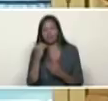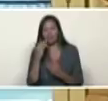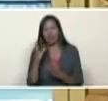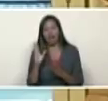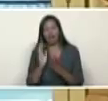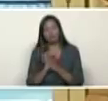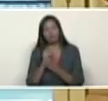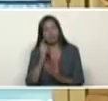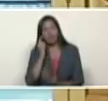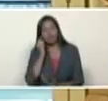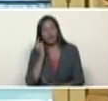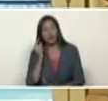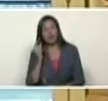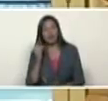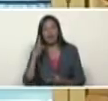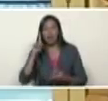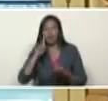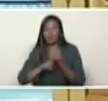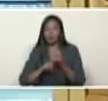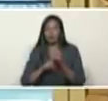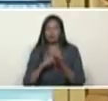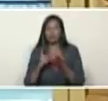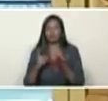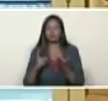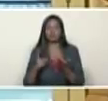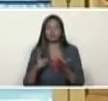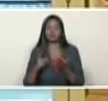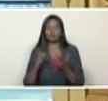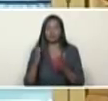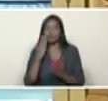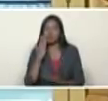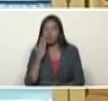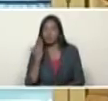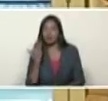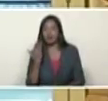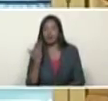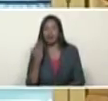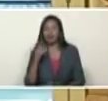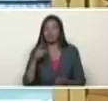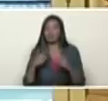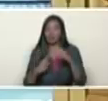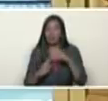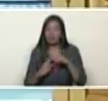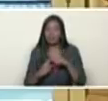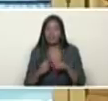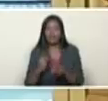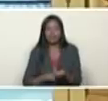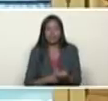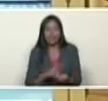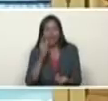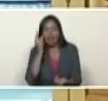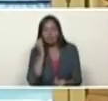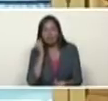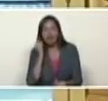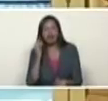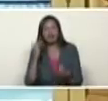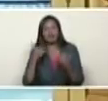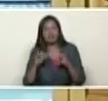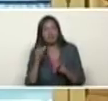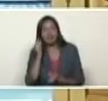mujer, de la esposa, de la madre, de la tía, de la hermana, de la